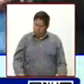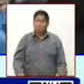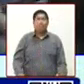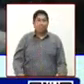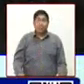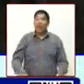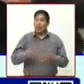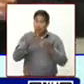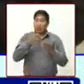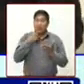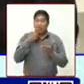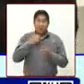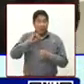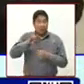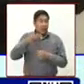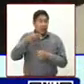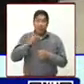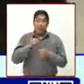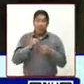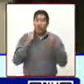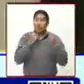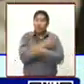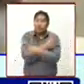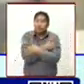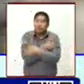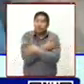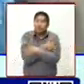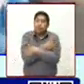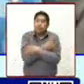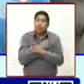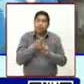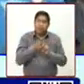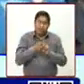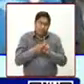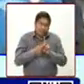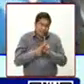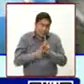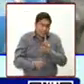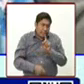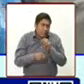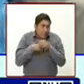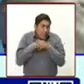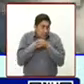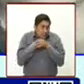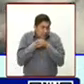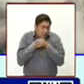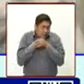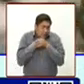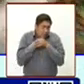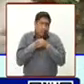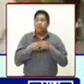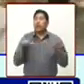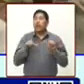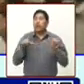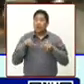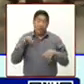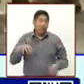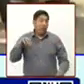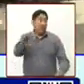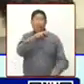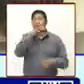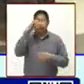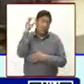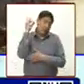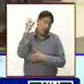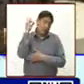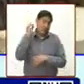bueno como tú indicas yo la gente está bastante abrigada en las temperaturas están descendiendo No solamente la ciudad de la paz también en distintos puntos